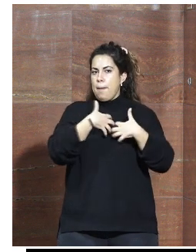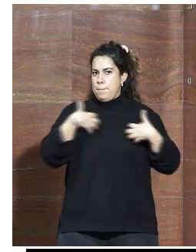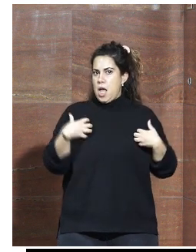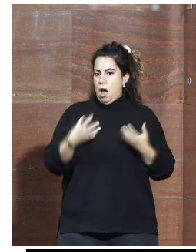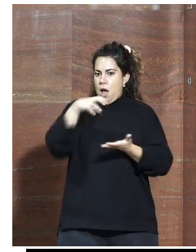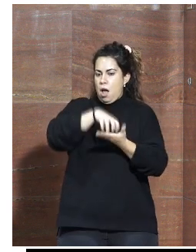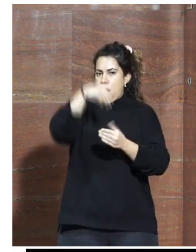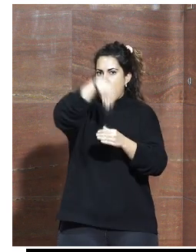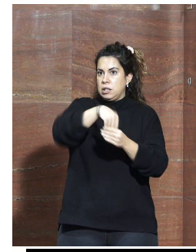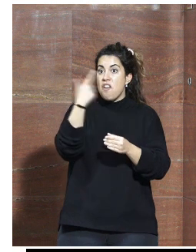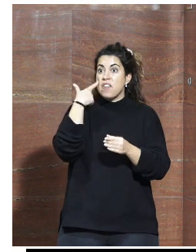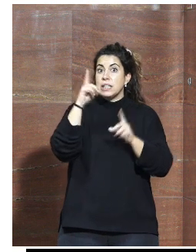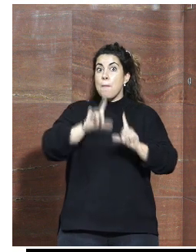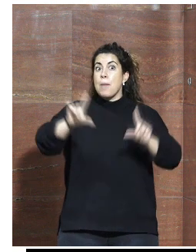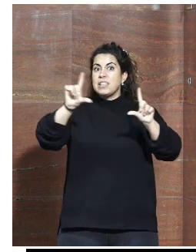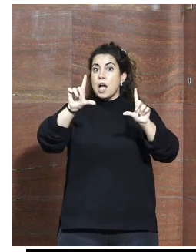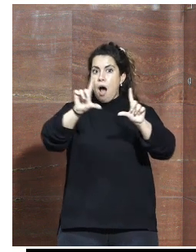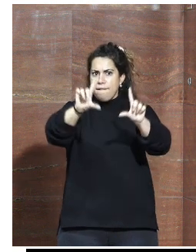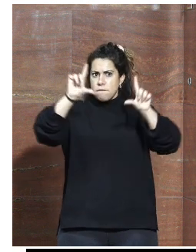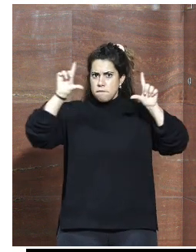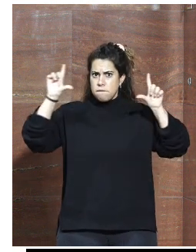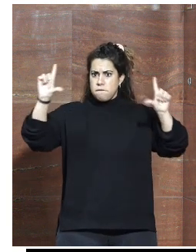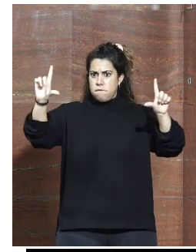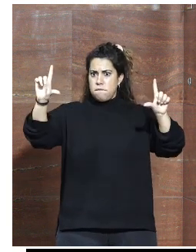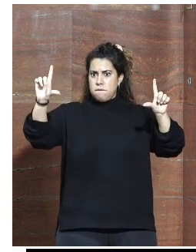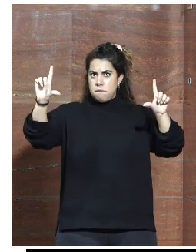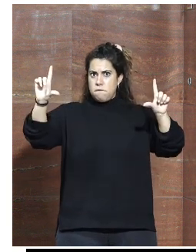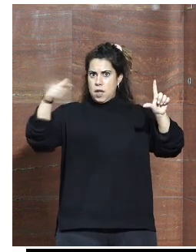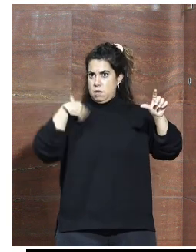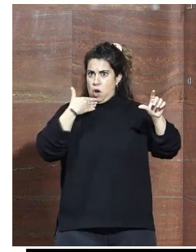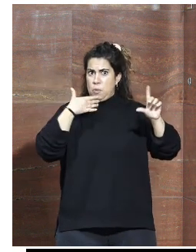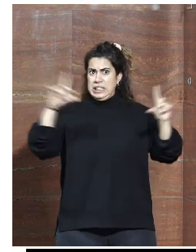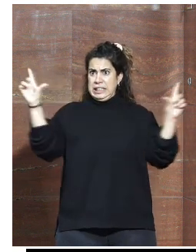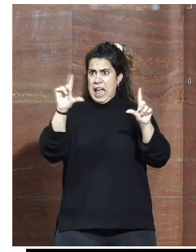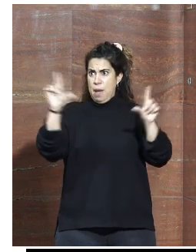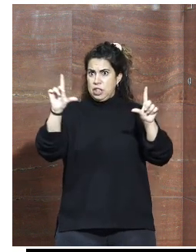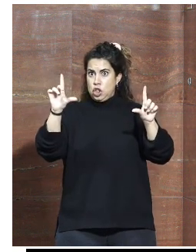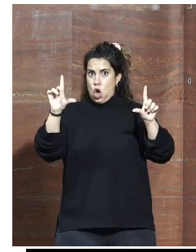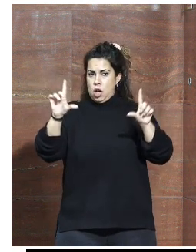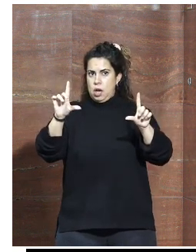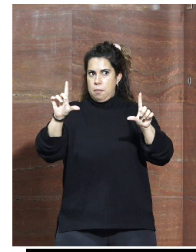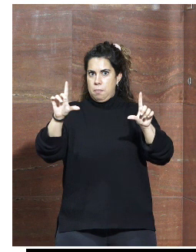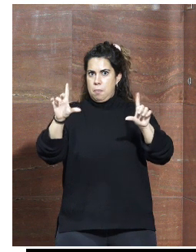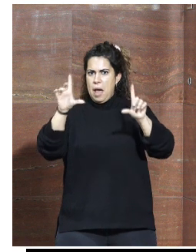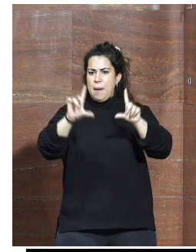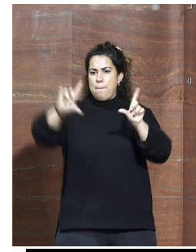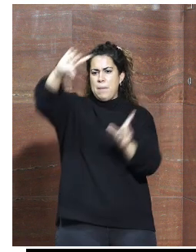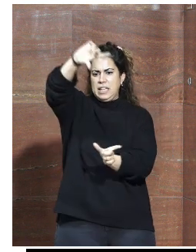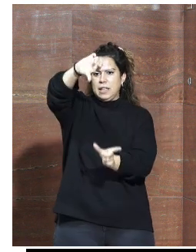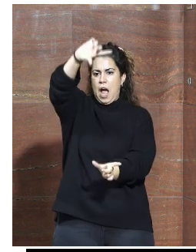unas pantallas que fijaros el tamaño que tienen. Son auténticas televisiones puestas en vertical,